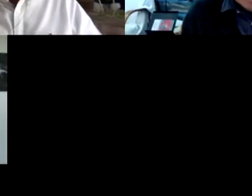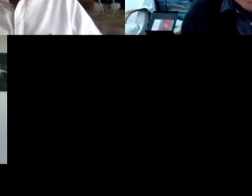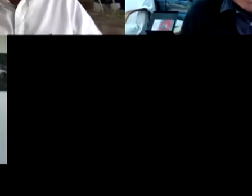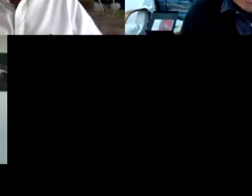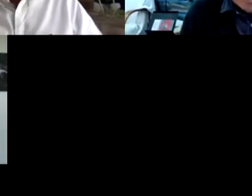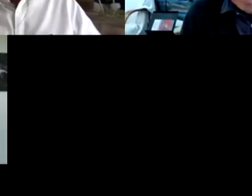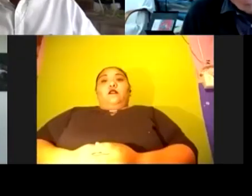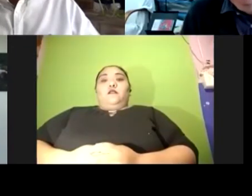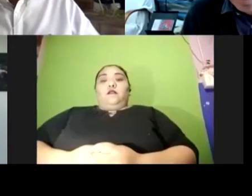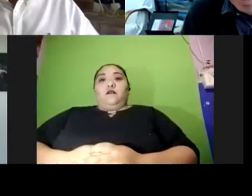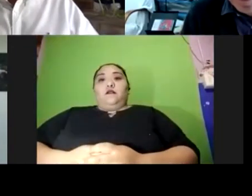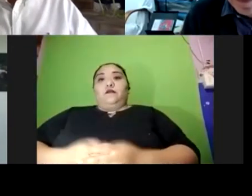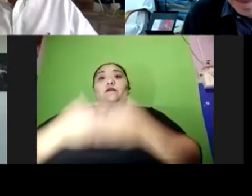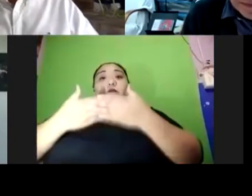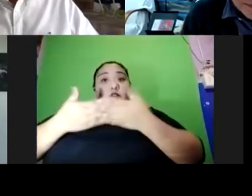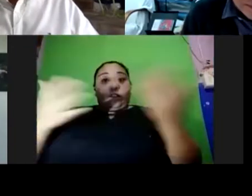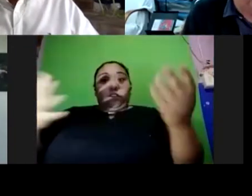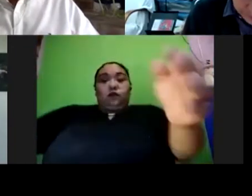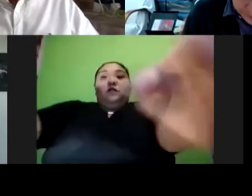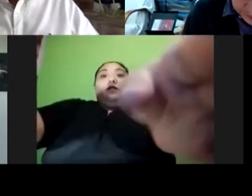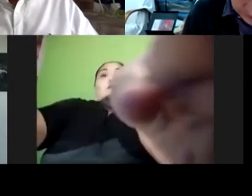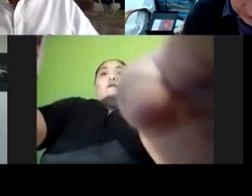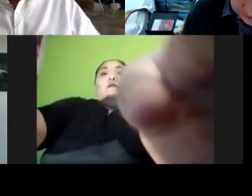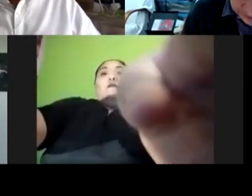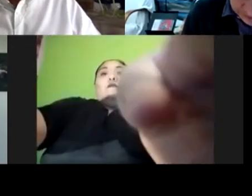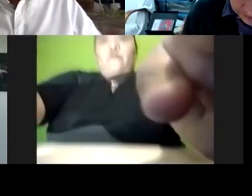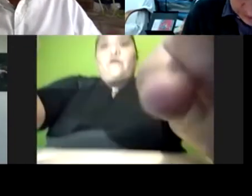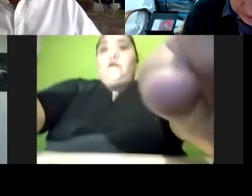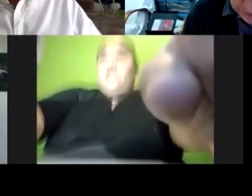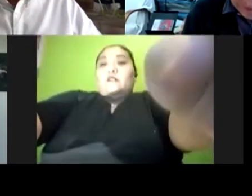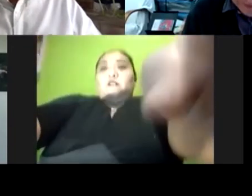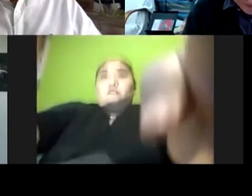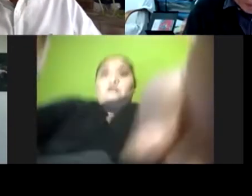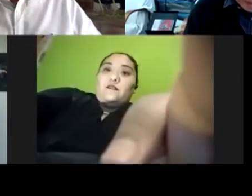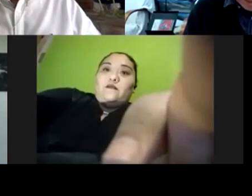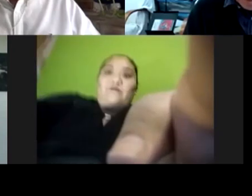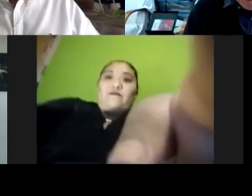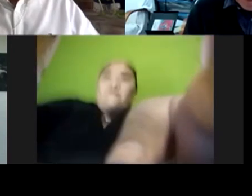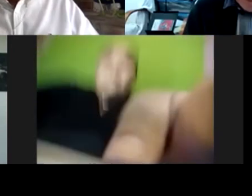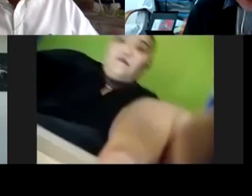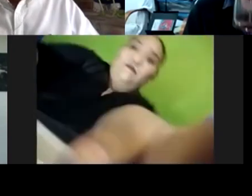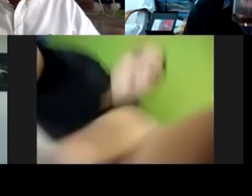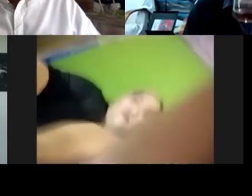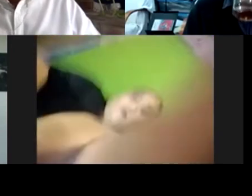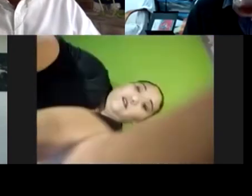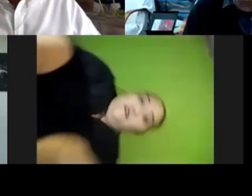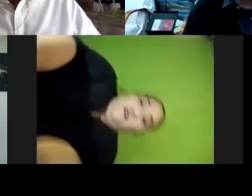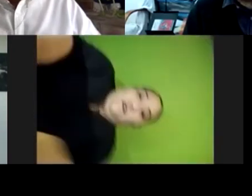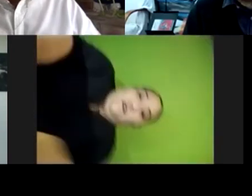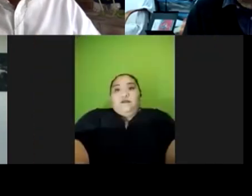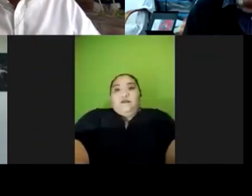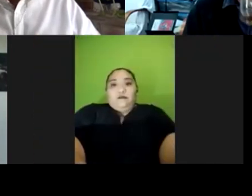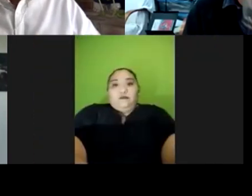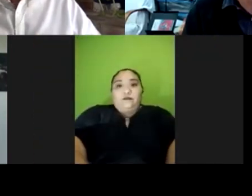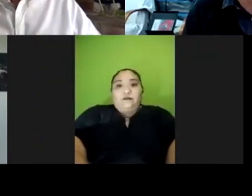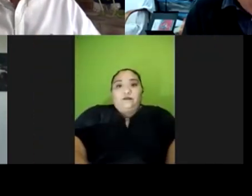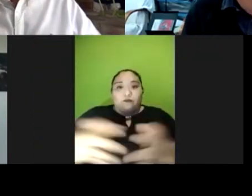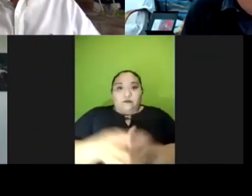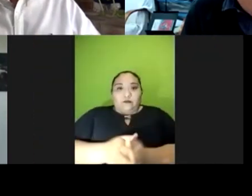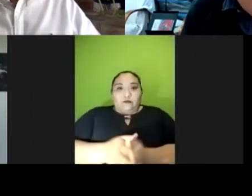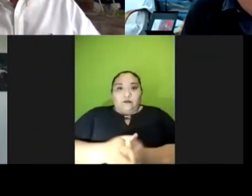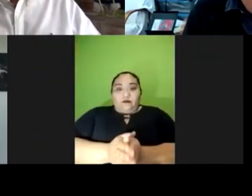Mark, coincidirás pues con dos o tres de las ideas clave que nos está planteando Jesús.